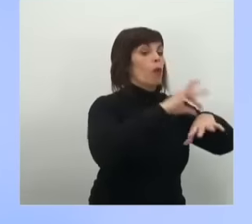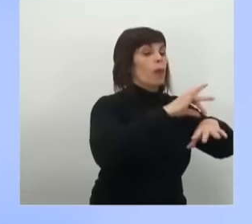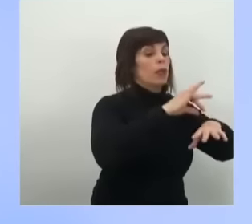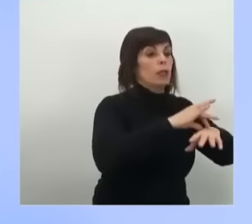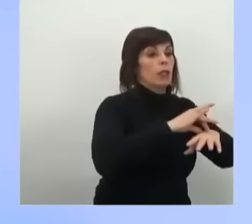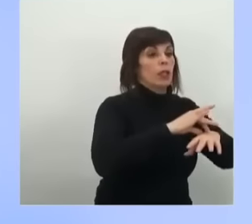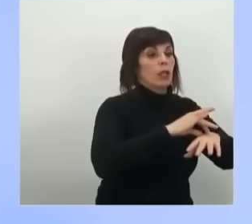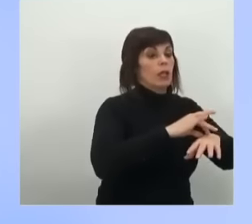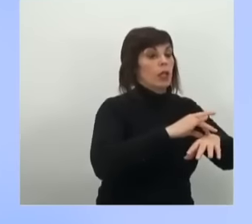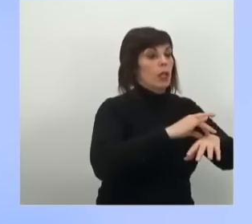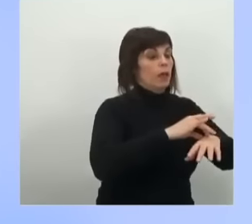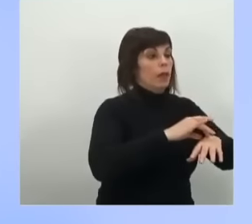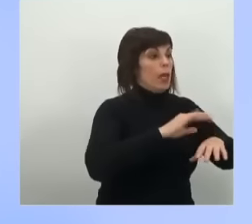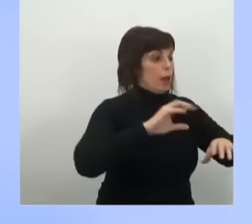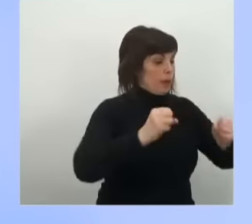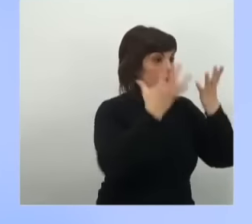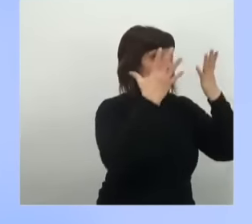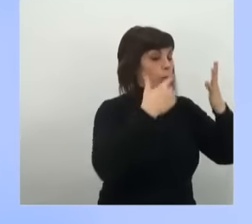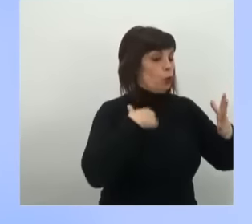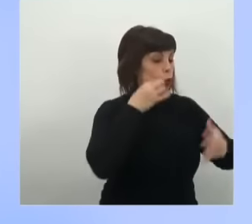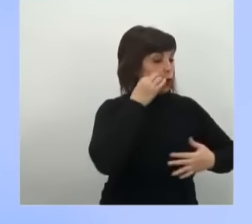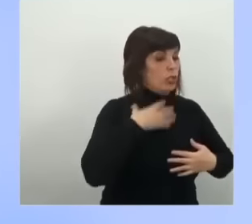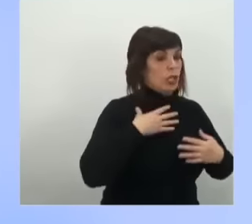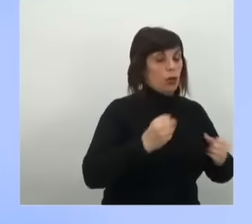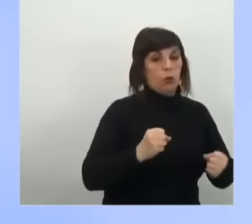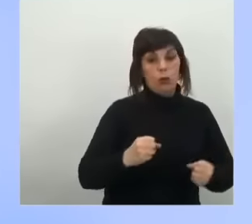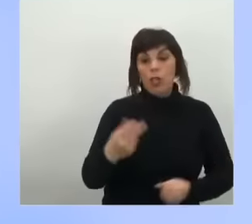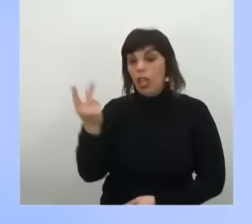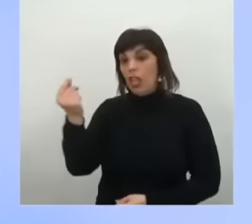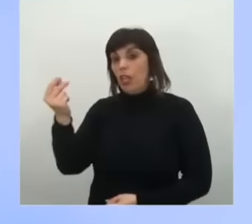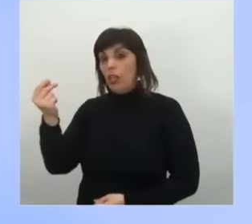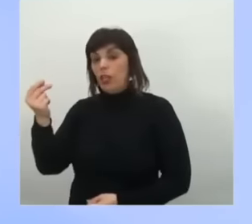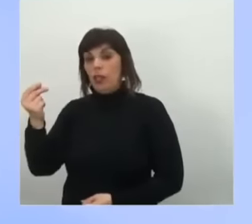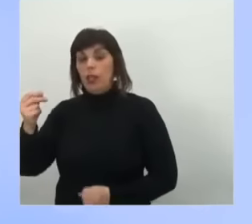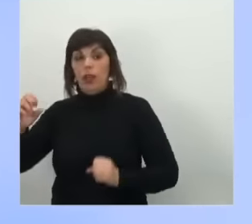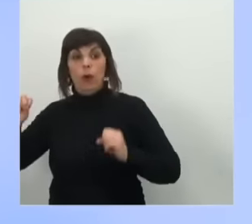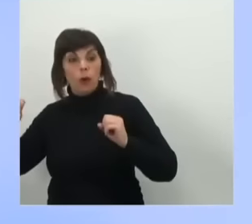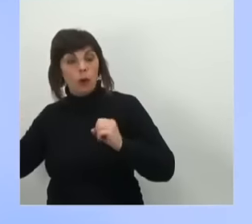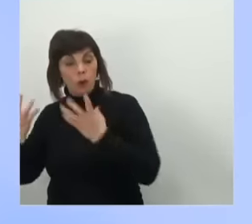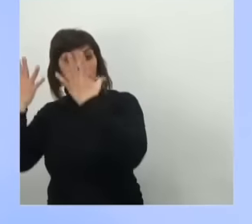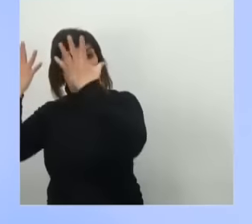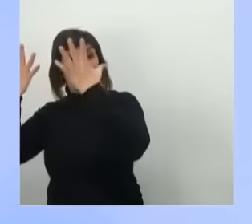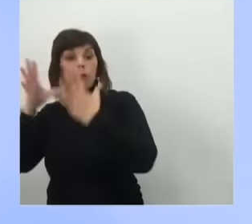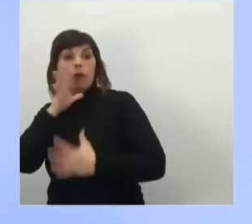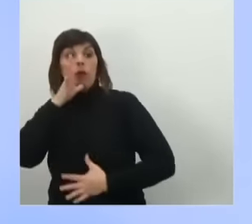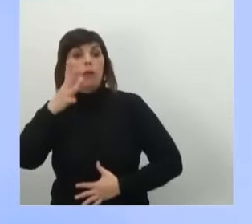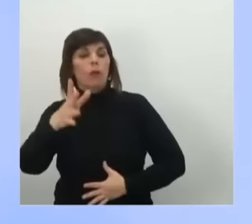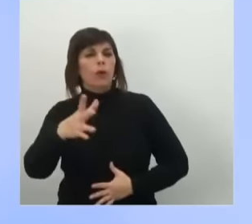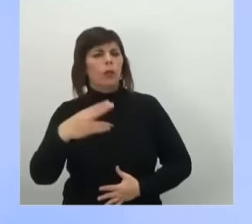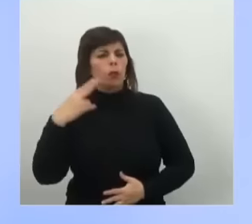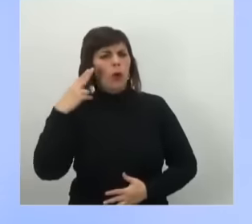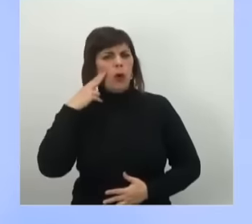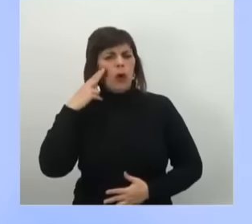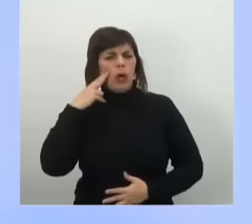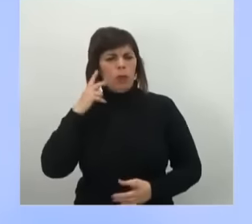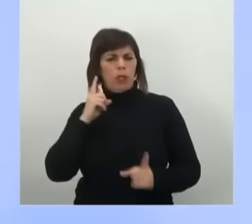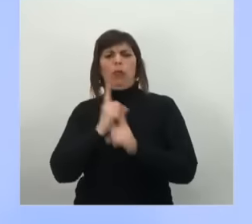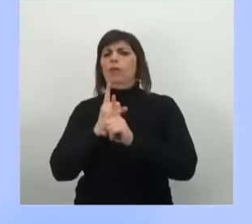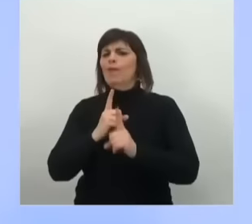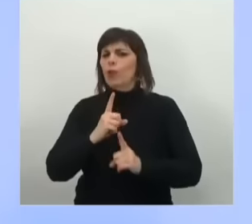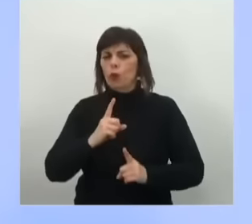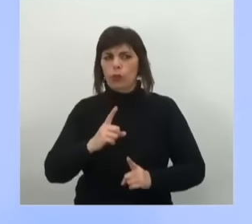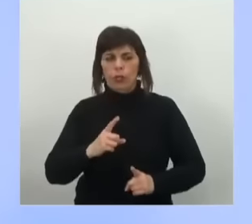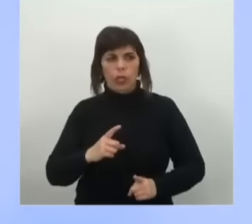que solamente yo los pude ver en mi vida enfrentando el miedo no me quedé quieto